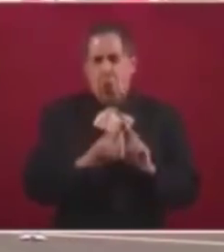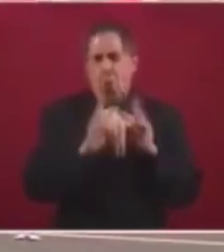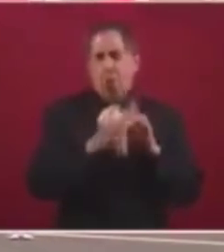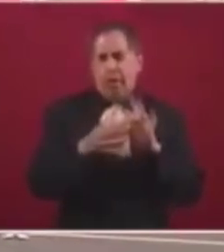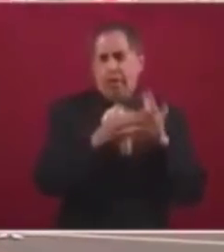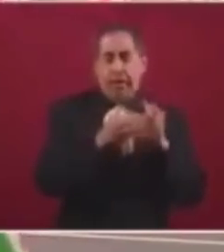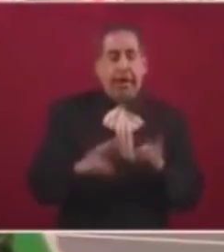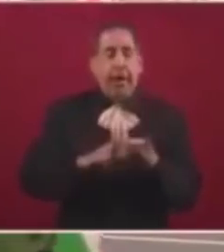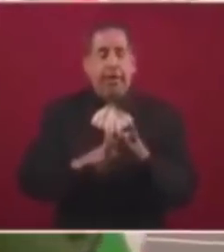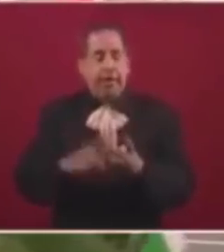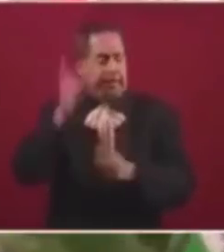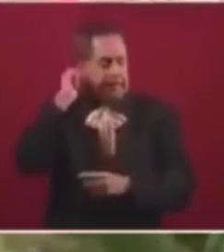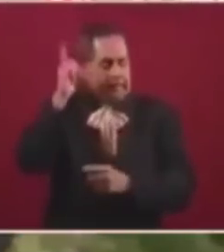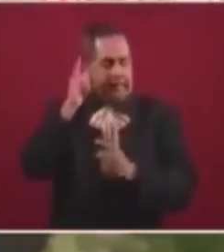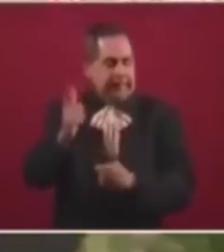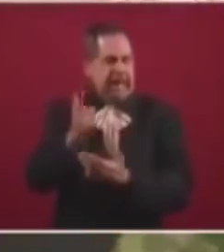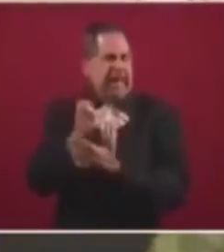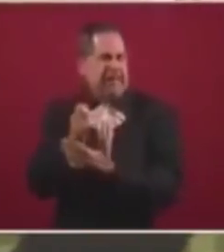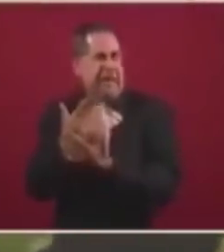natural.